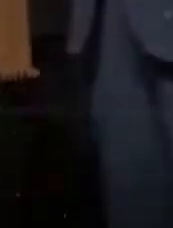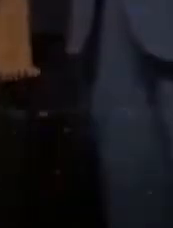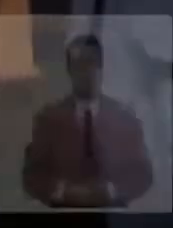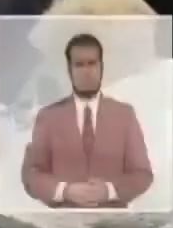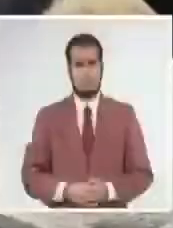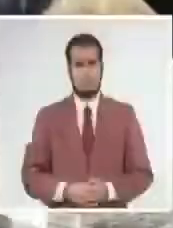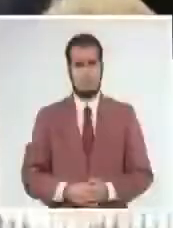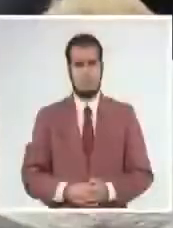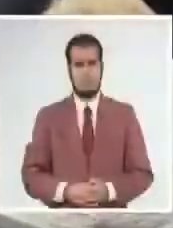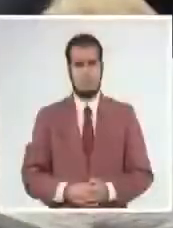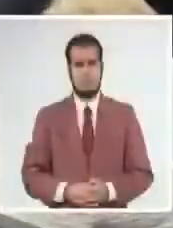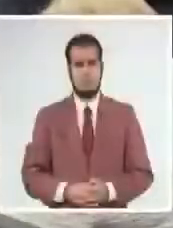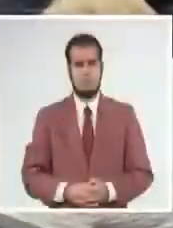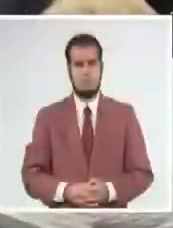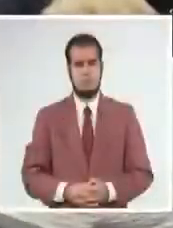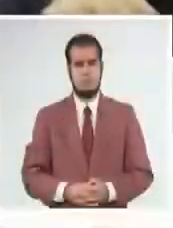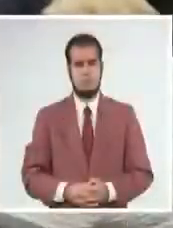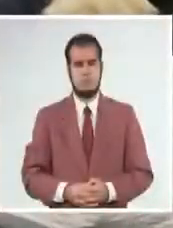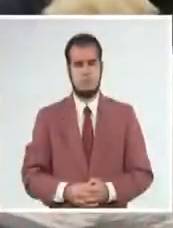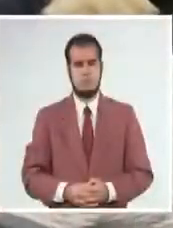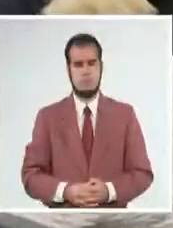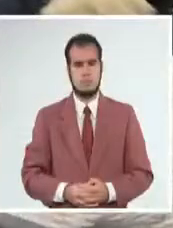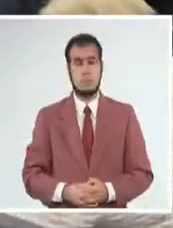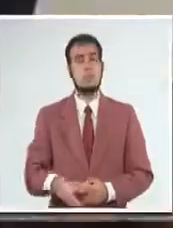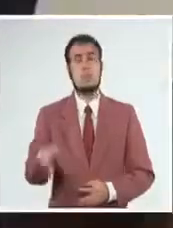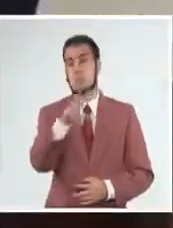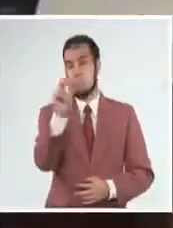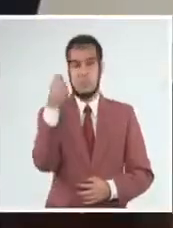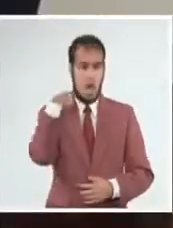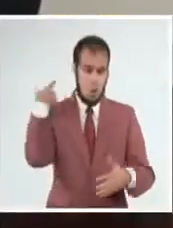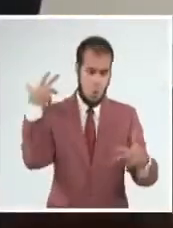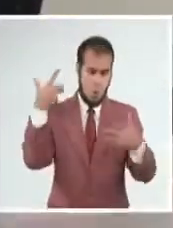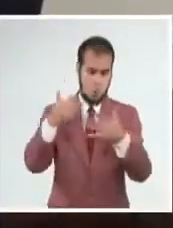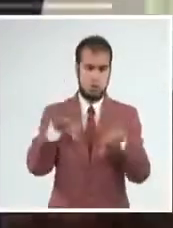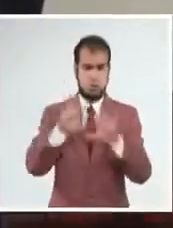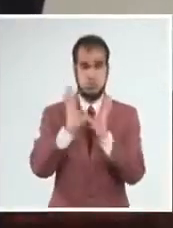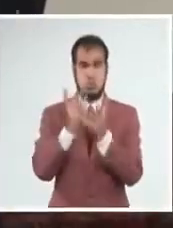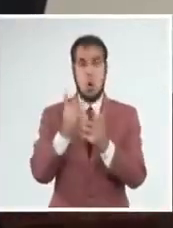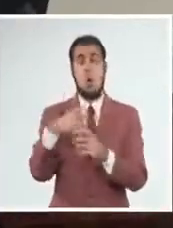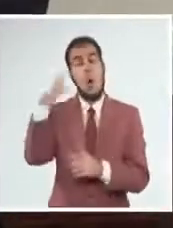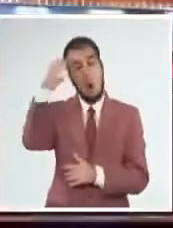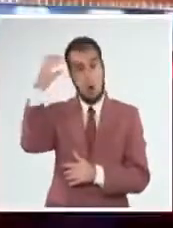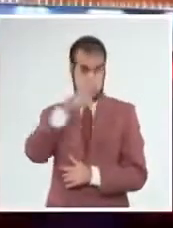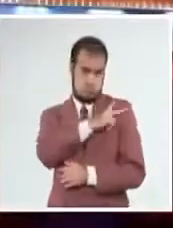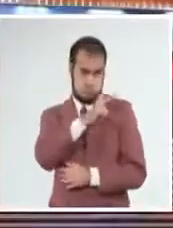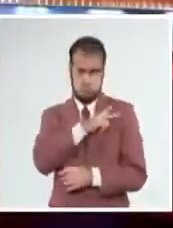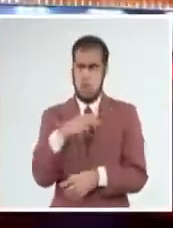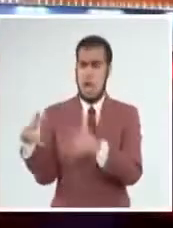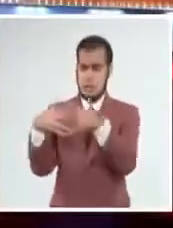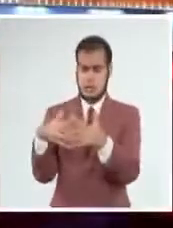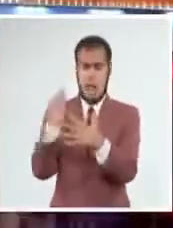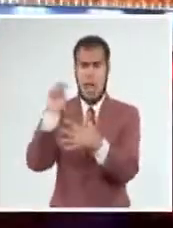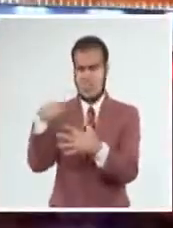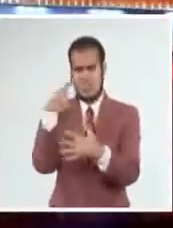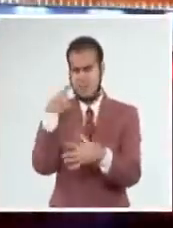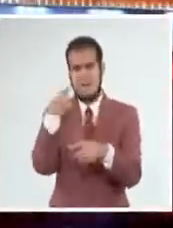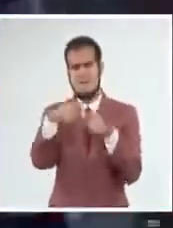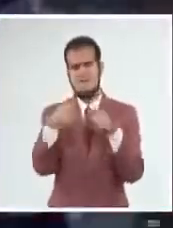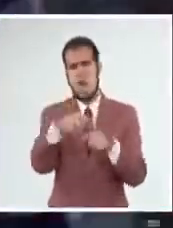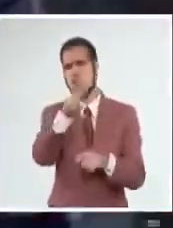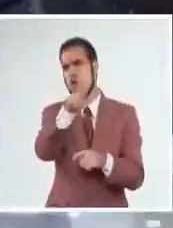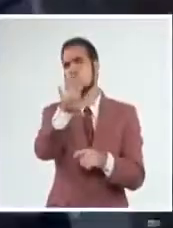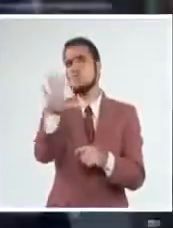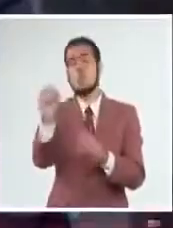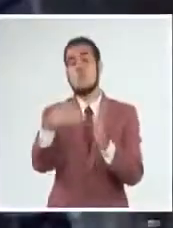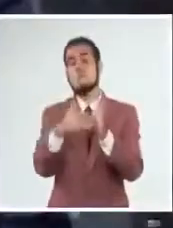En las últimas dos décadas, los gobiernos norteamericanos destinaron cerca de 250 millones de dólares para